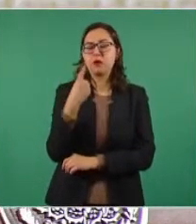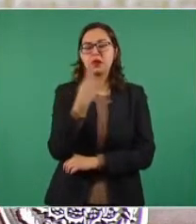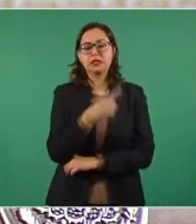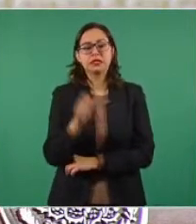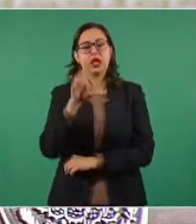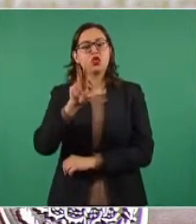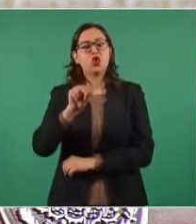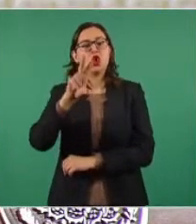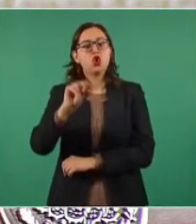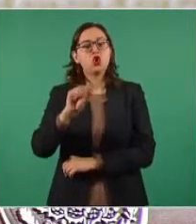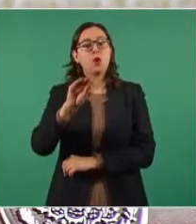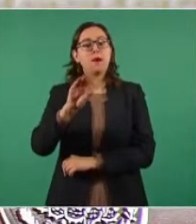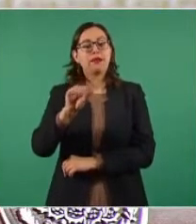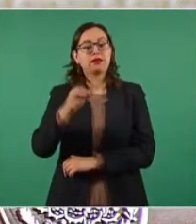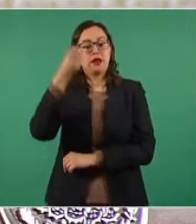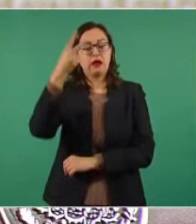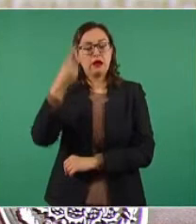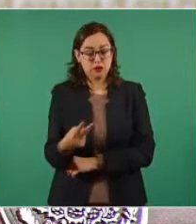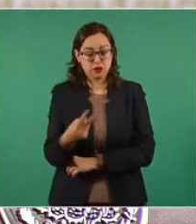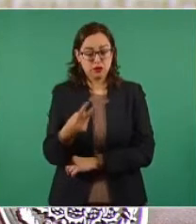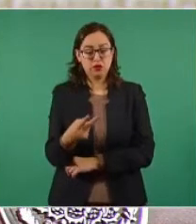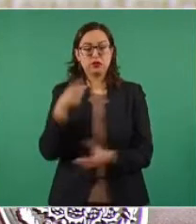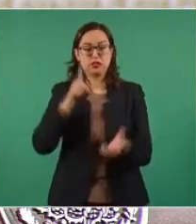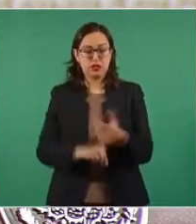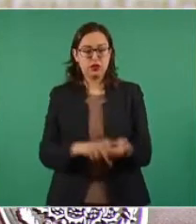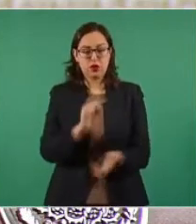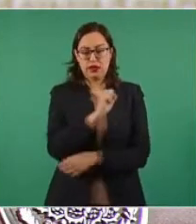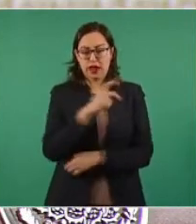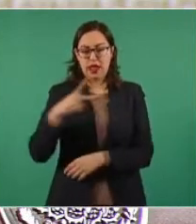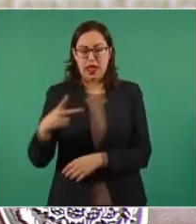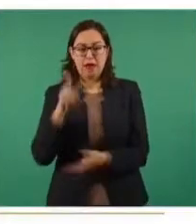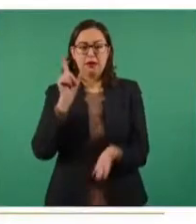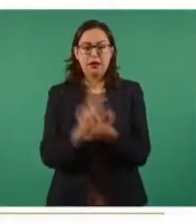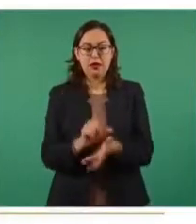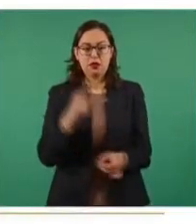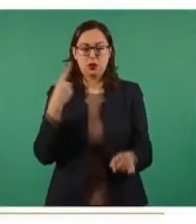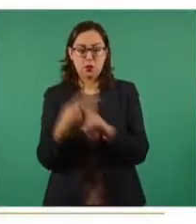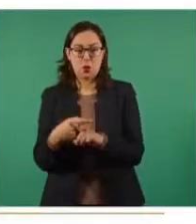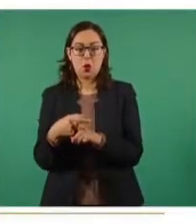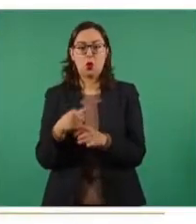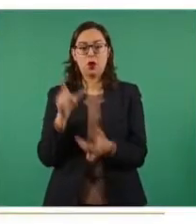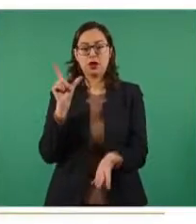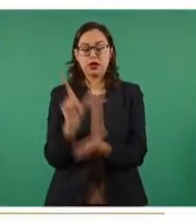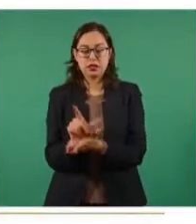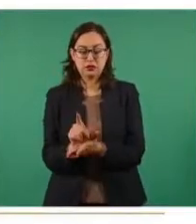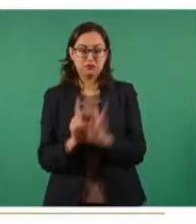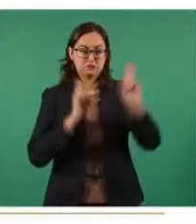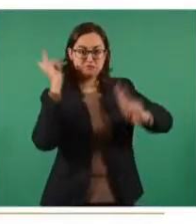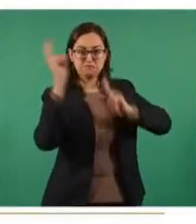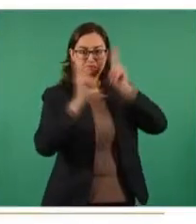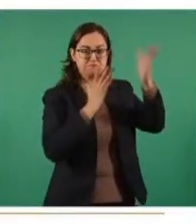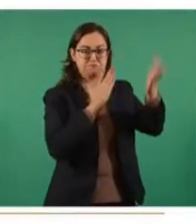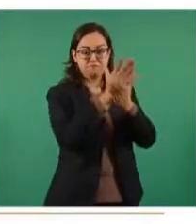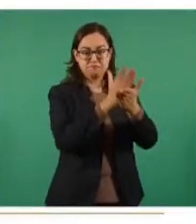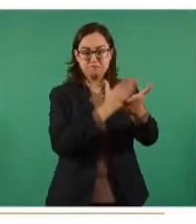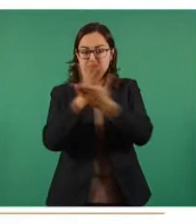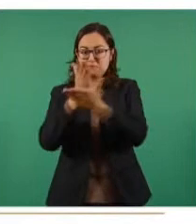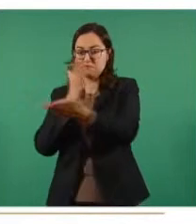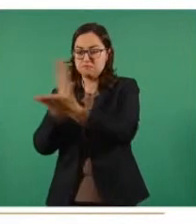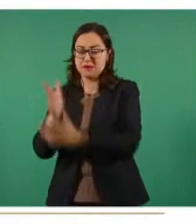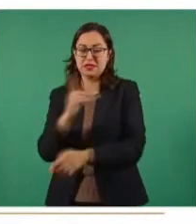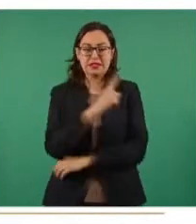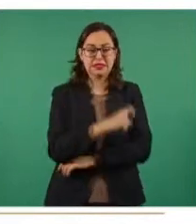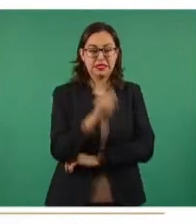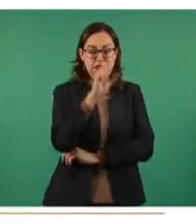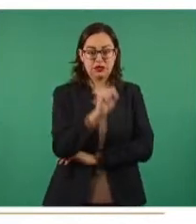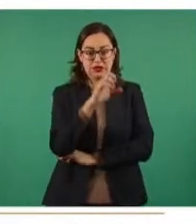la app del litro por litro y esto lo hicimos por medio de 167 visitas o verificaciones